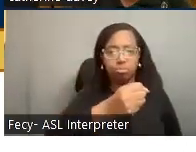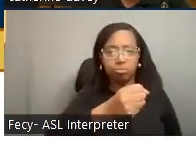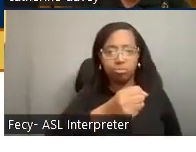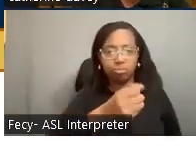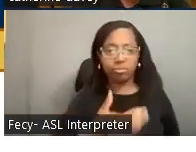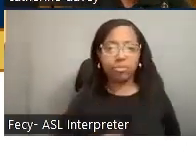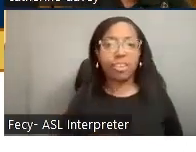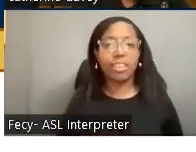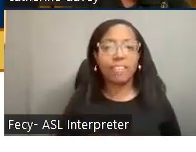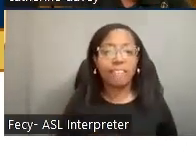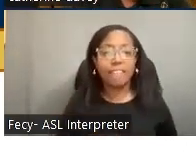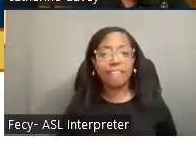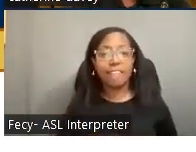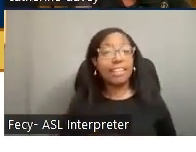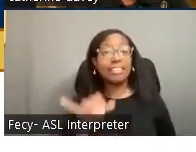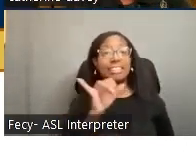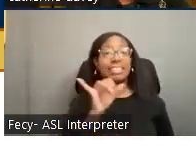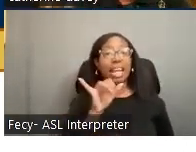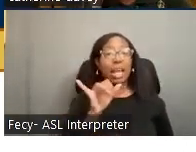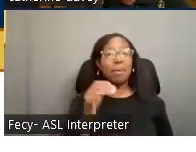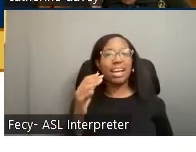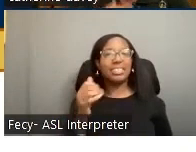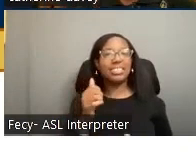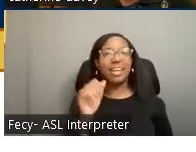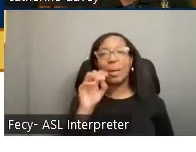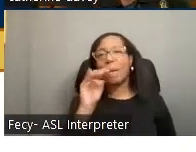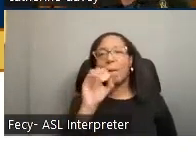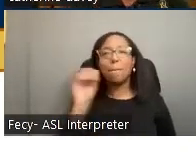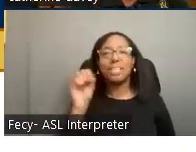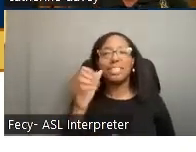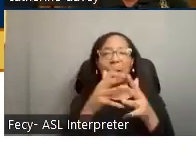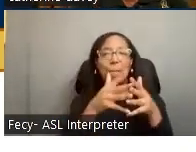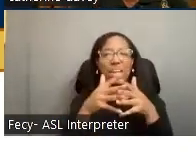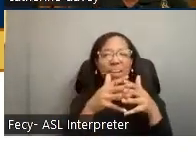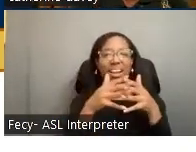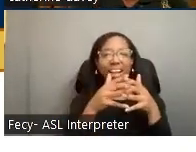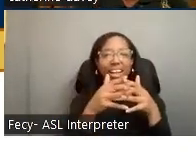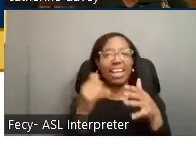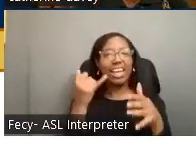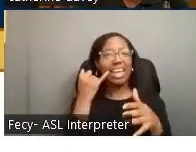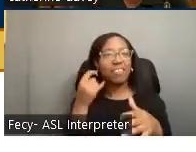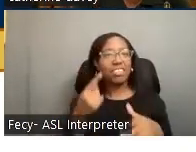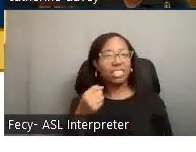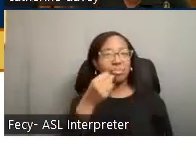cuando ustedes apliquen. Es como Miss Universo. Si Miss Universo no puede,